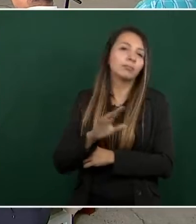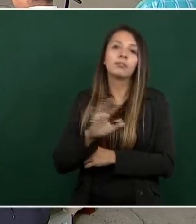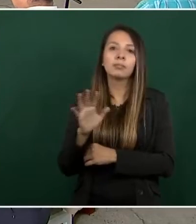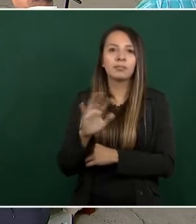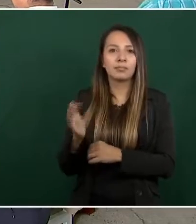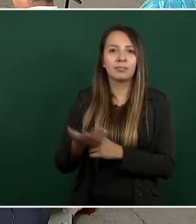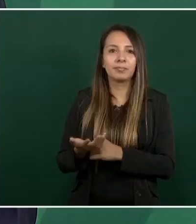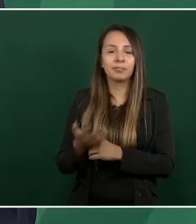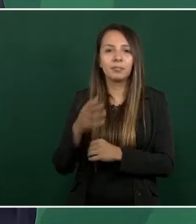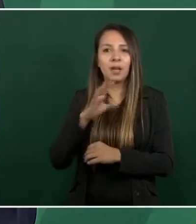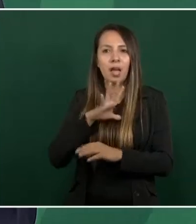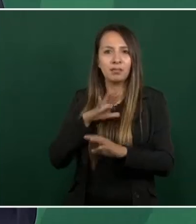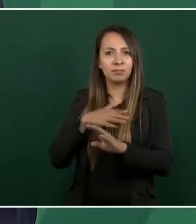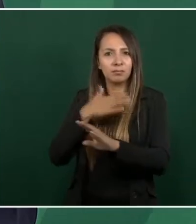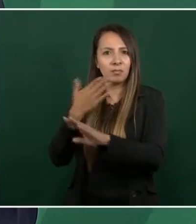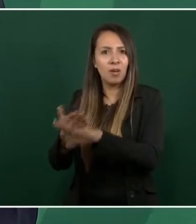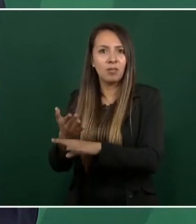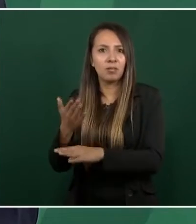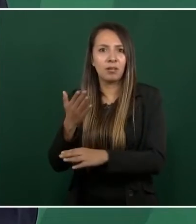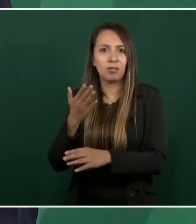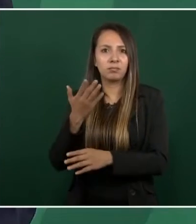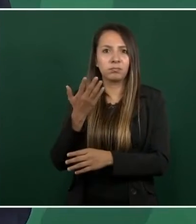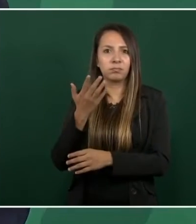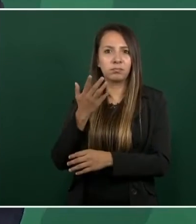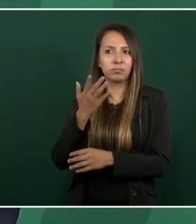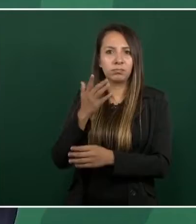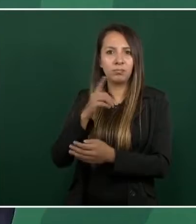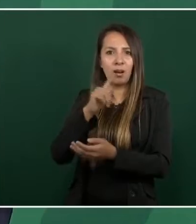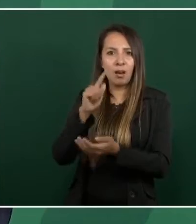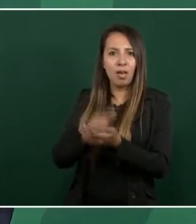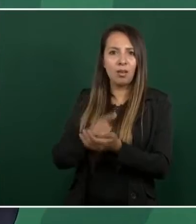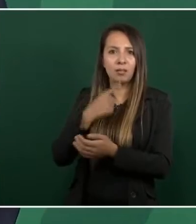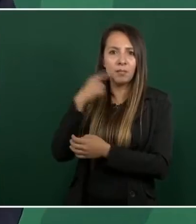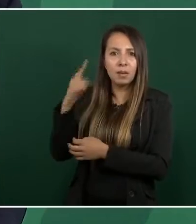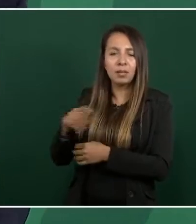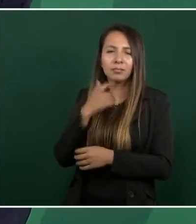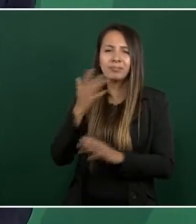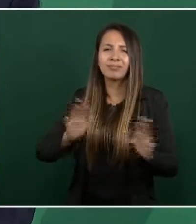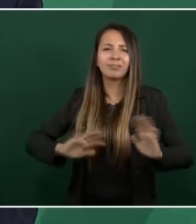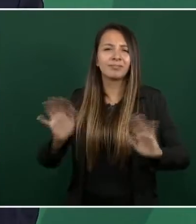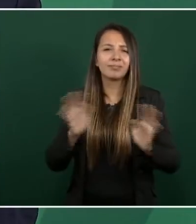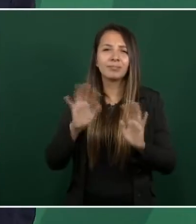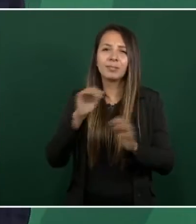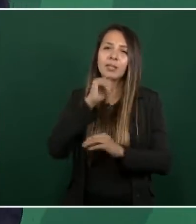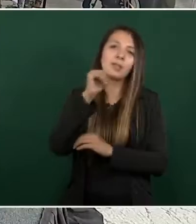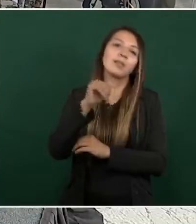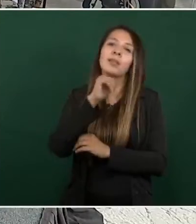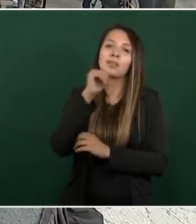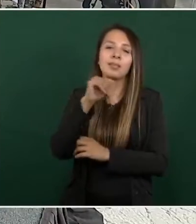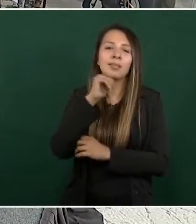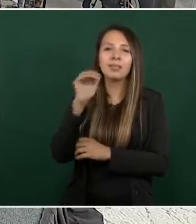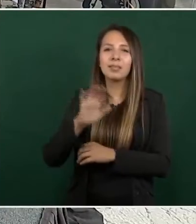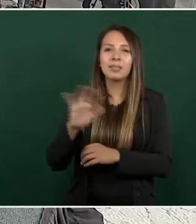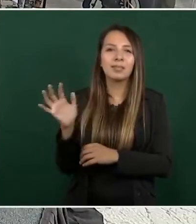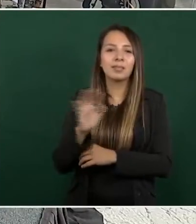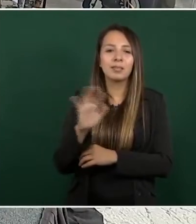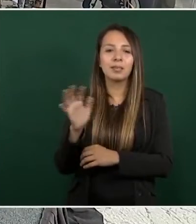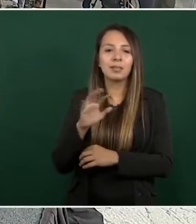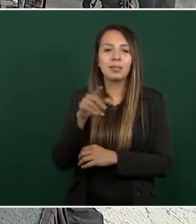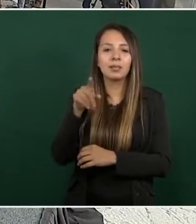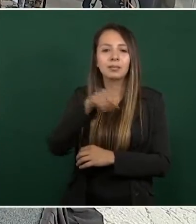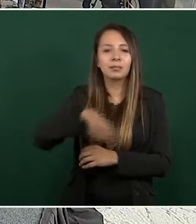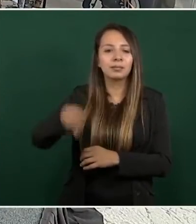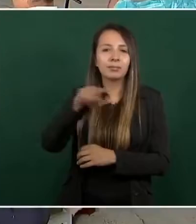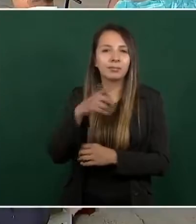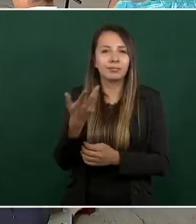no, no. No, no, no, no, no, no. No, y ustedes van a ayudar mucho a la conciliación. O